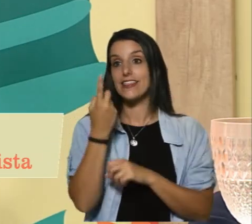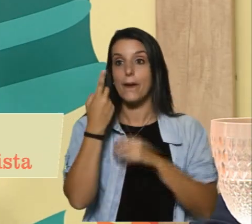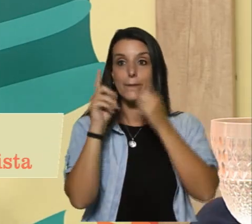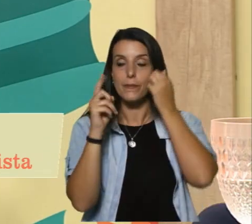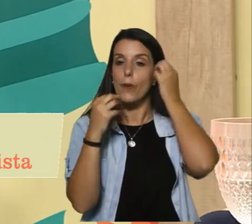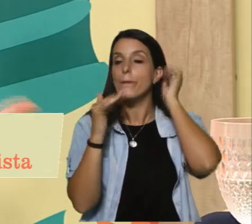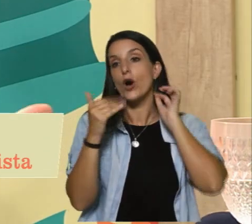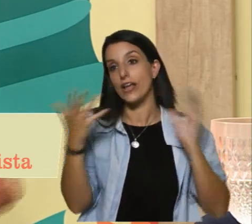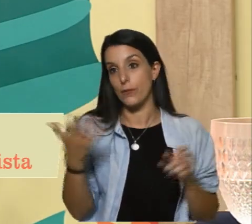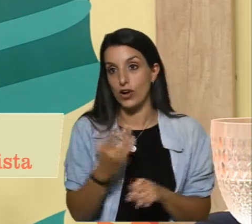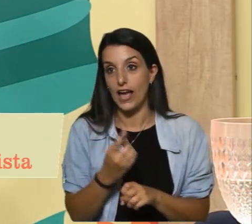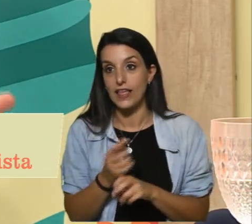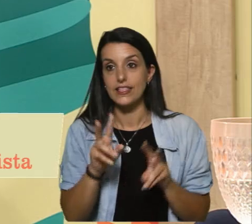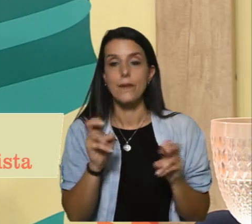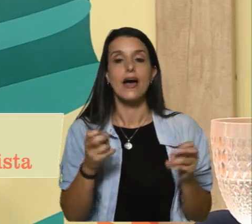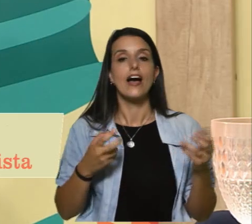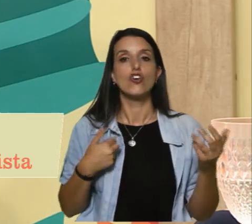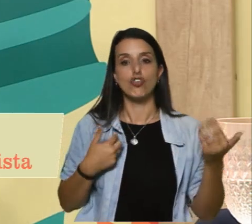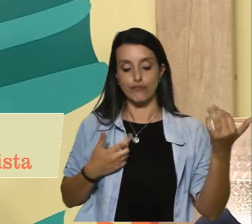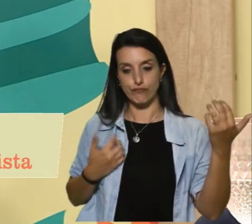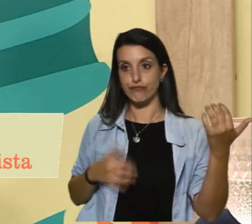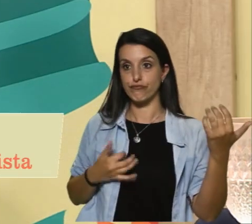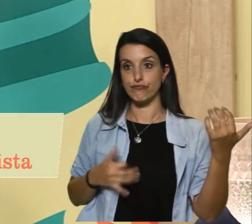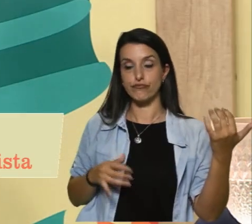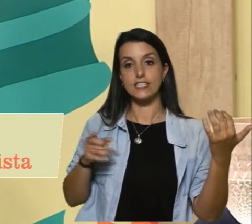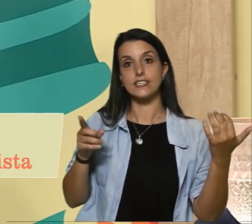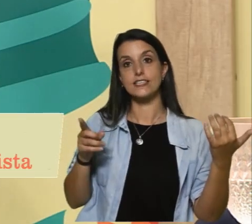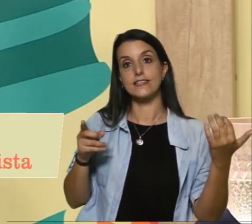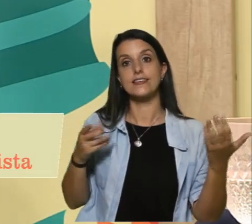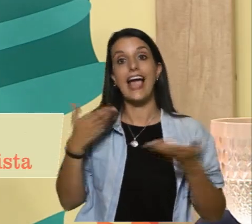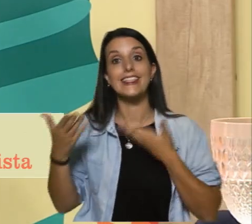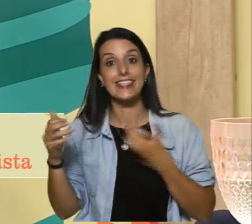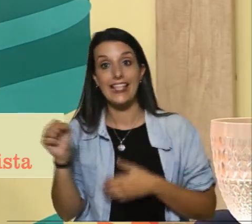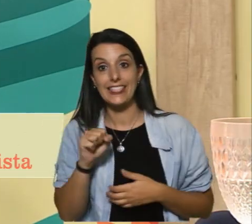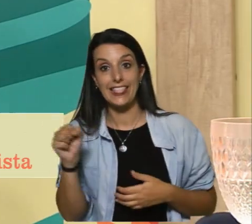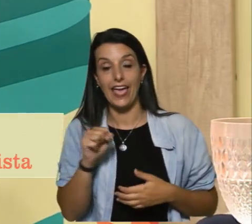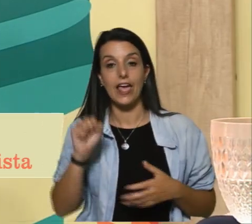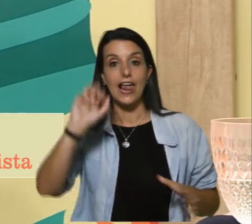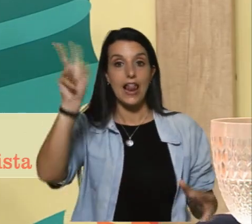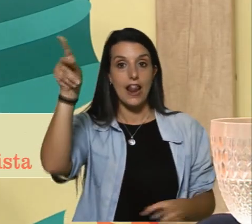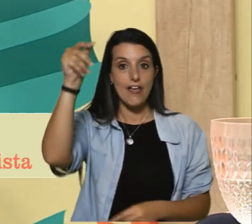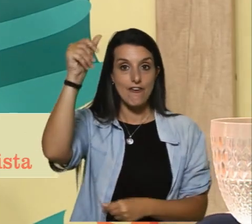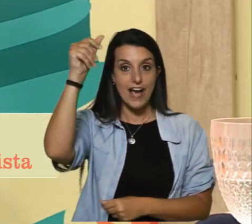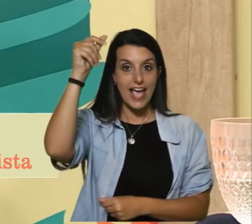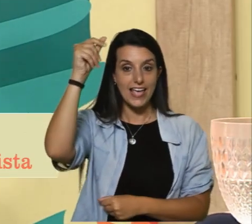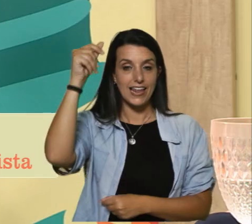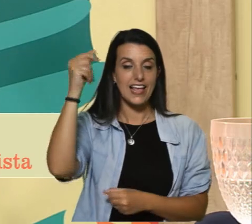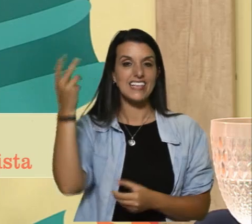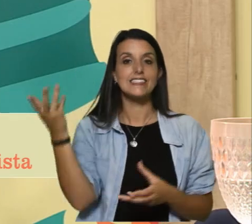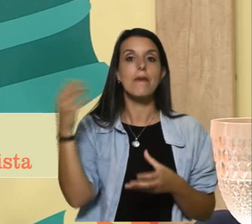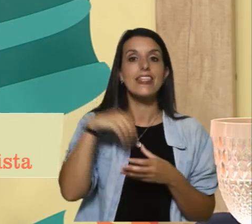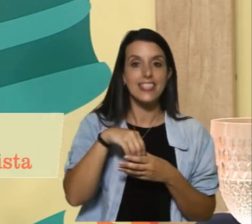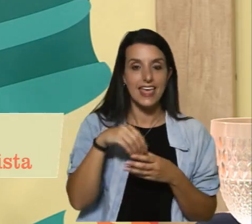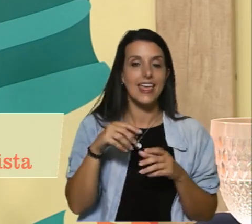este caso doy el acorde para que la salida la del cante. El baile se empieza a involucrar, empieza